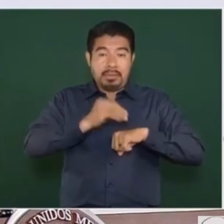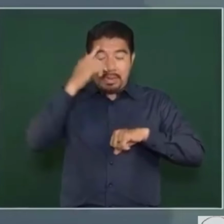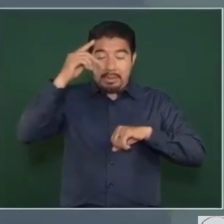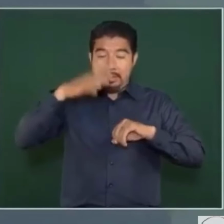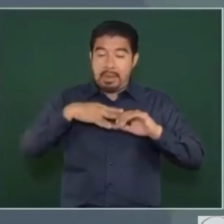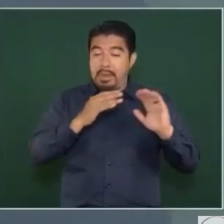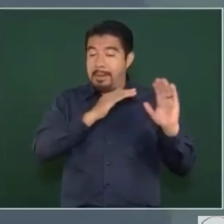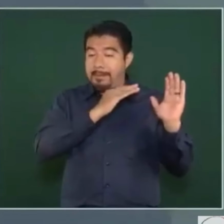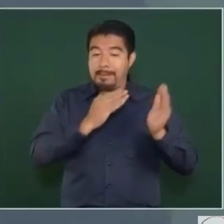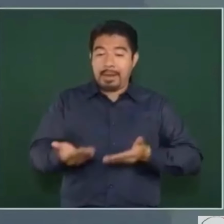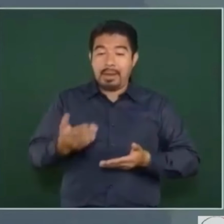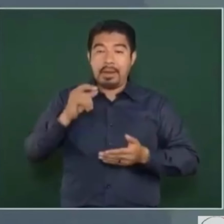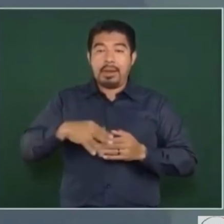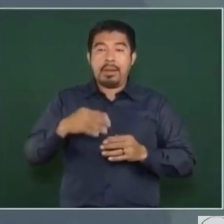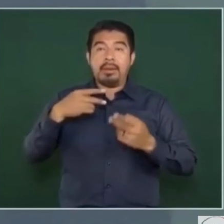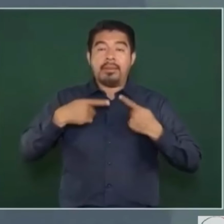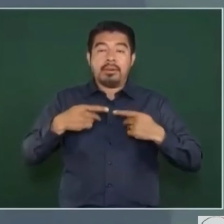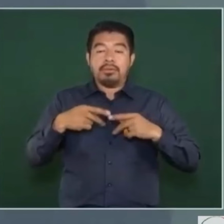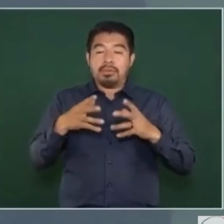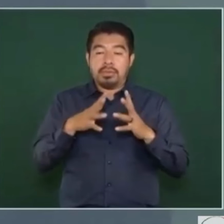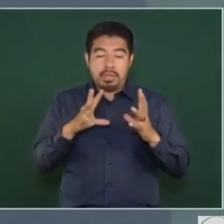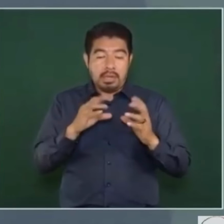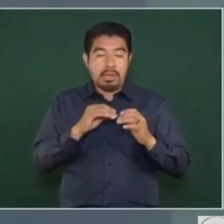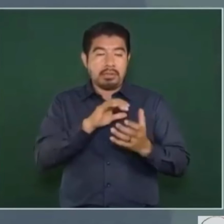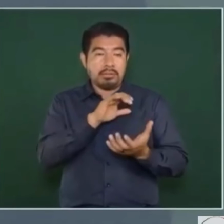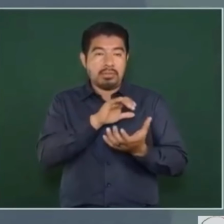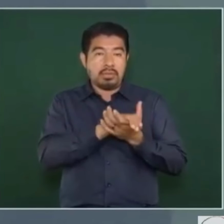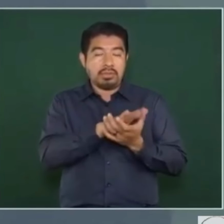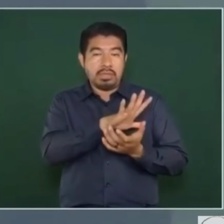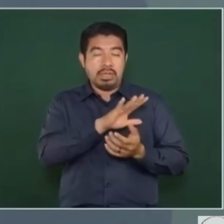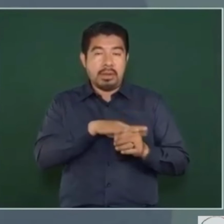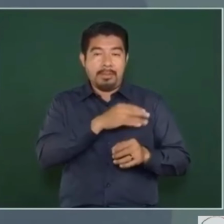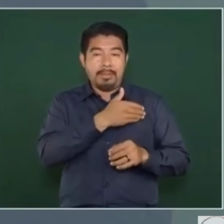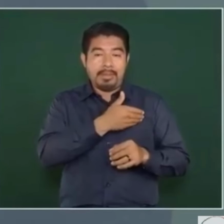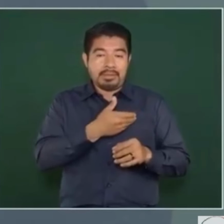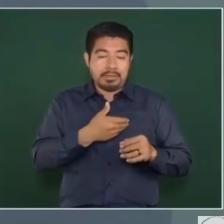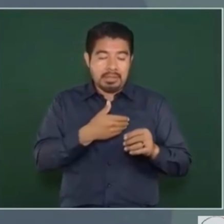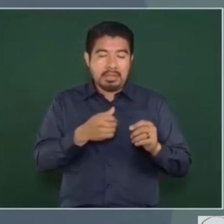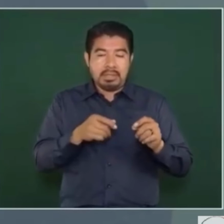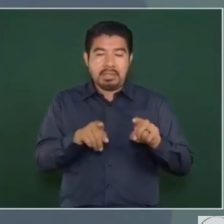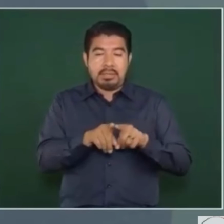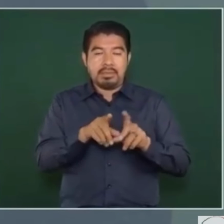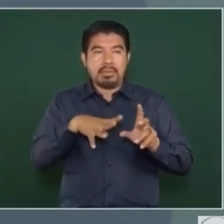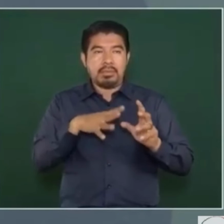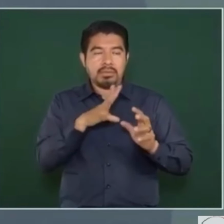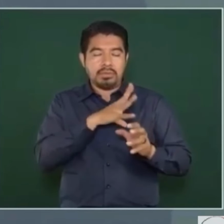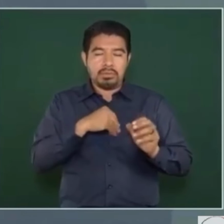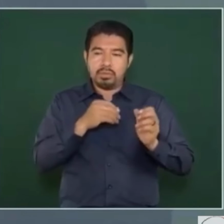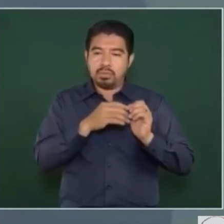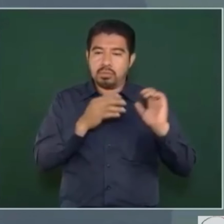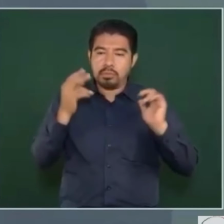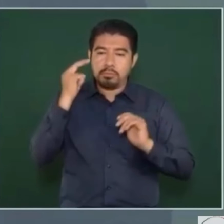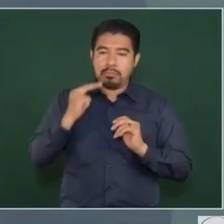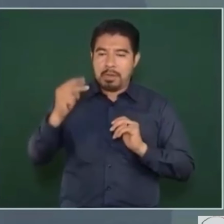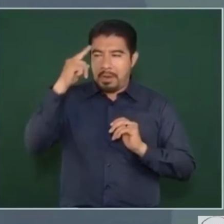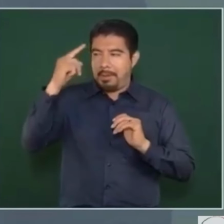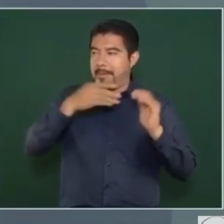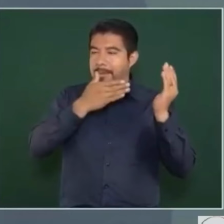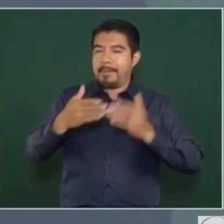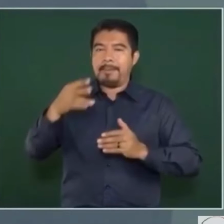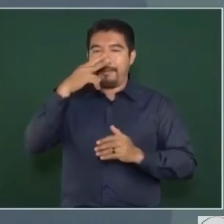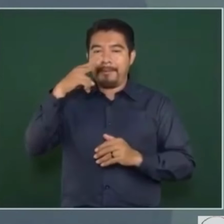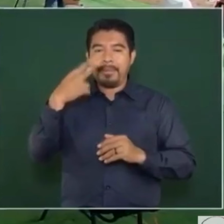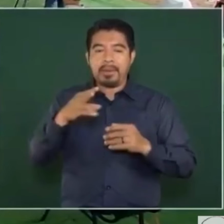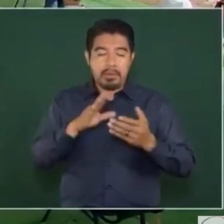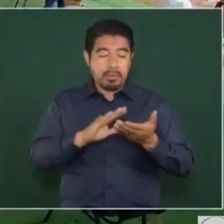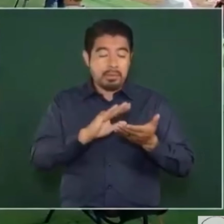México. Nos entregaron también un expediente sobre las actuaciones judiciales que se siguen